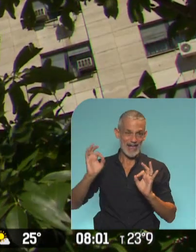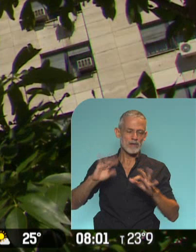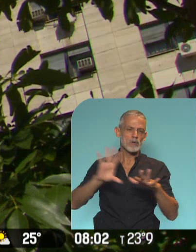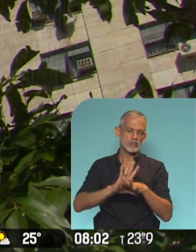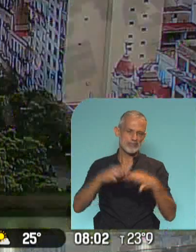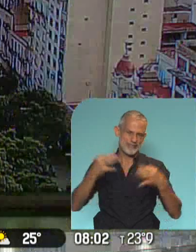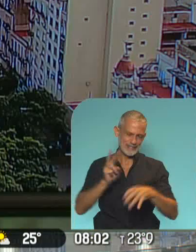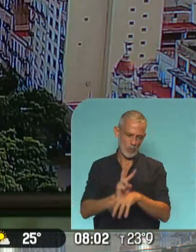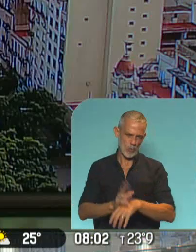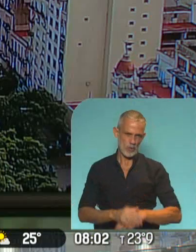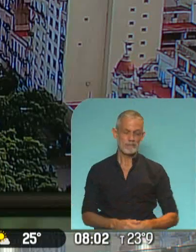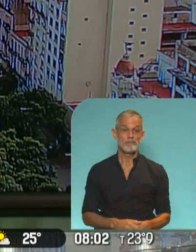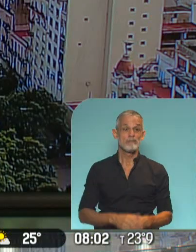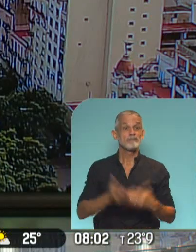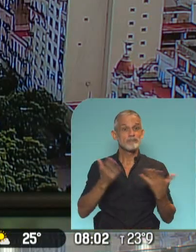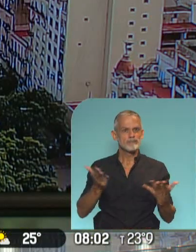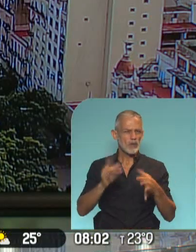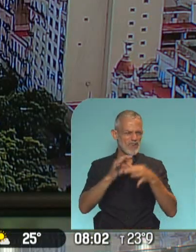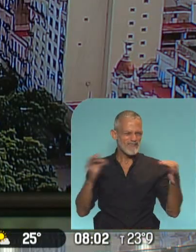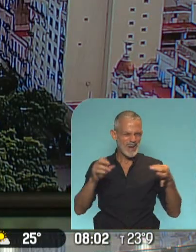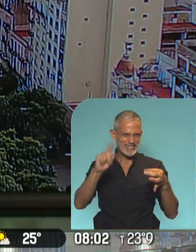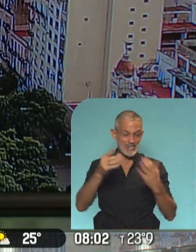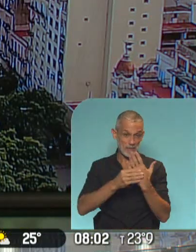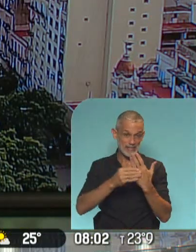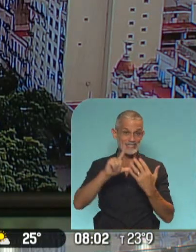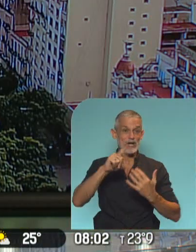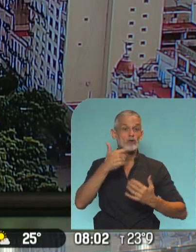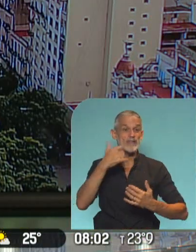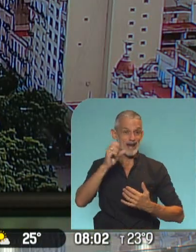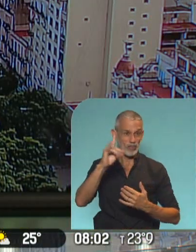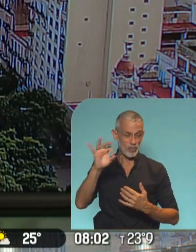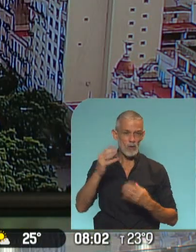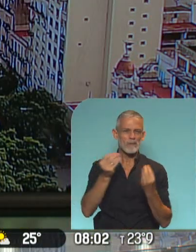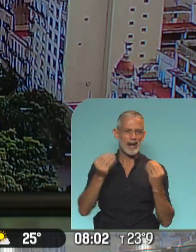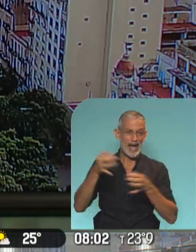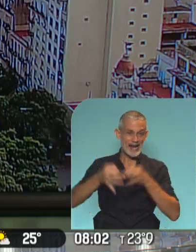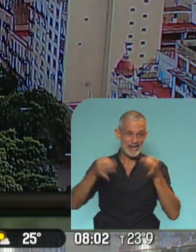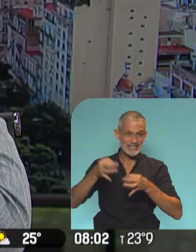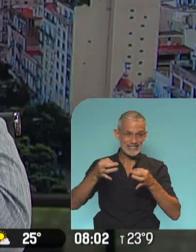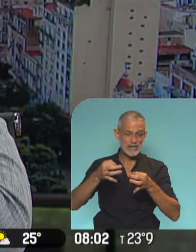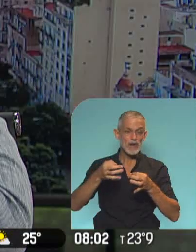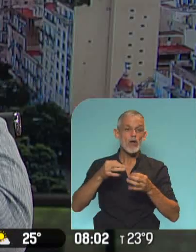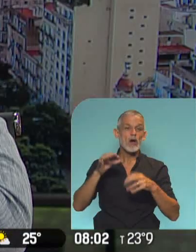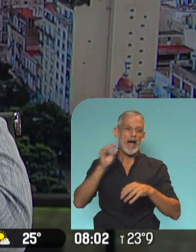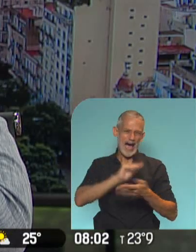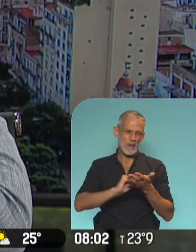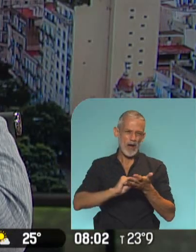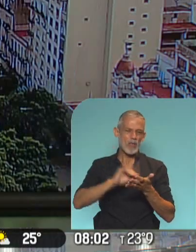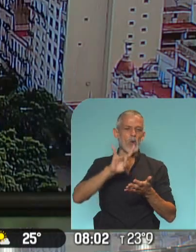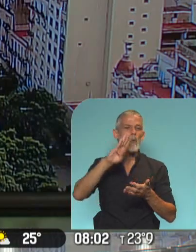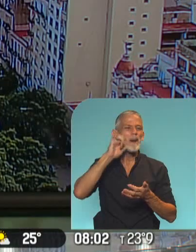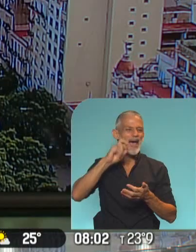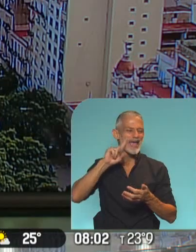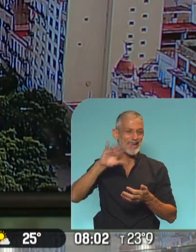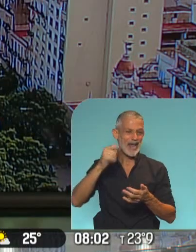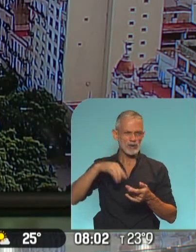segura. A ver, nos quedamos con una de las frases de la ministra Lozardo para analizar con el doctor José Manuel Ubeira. No venimos a